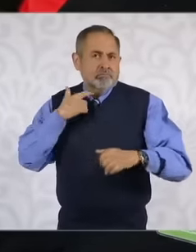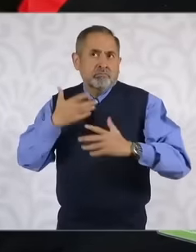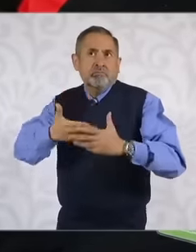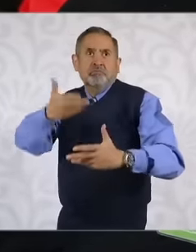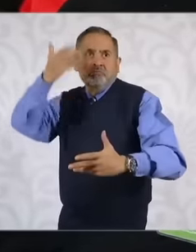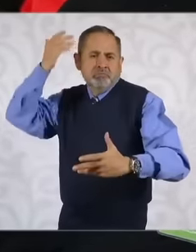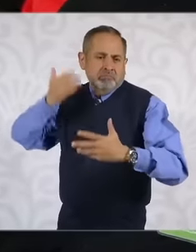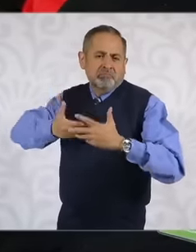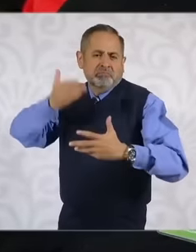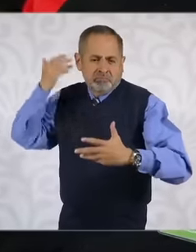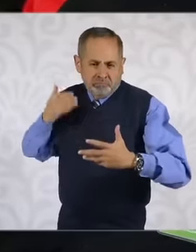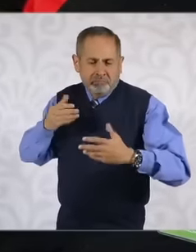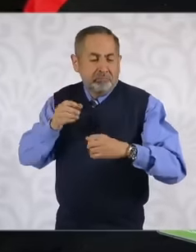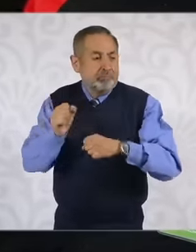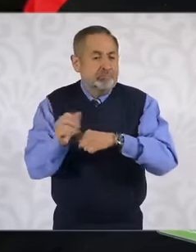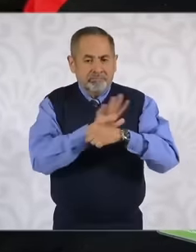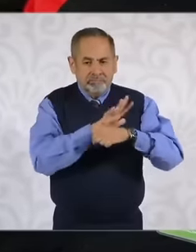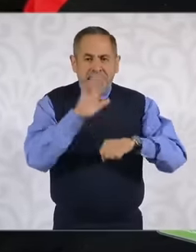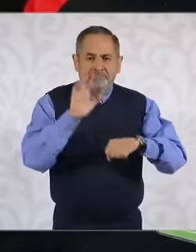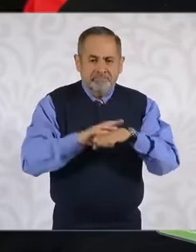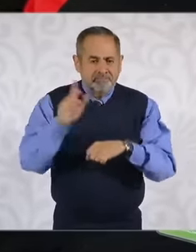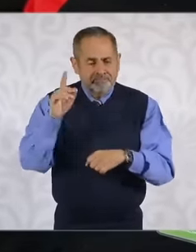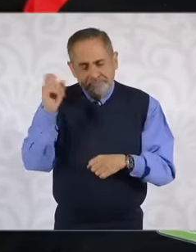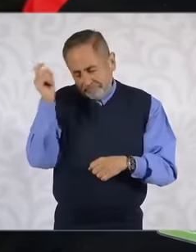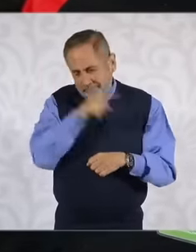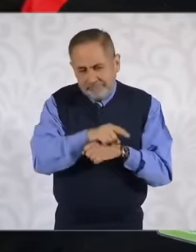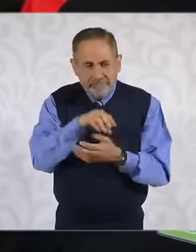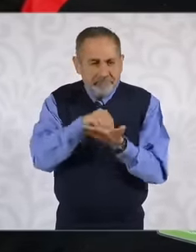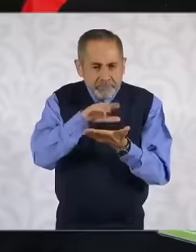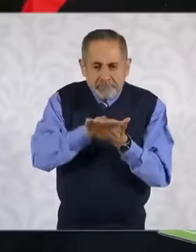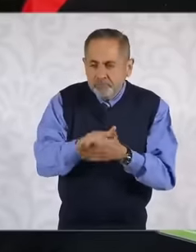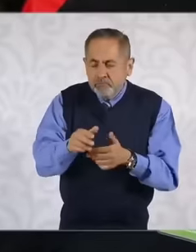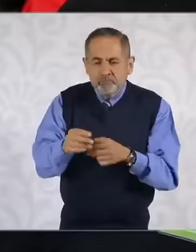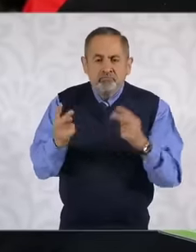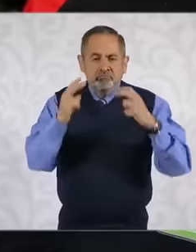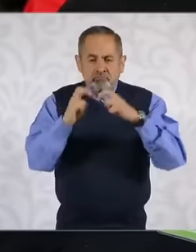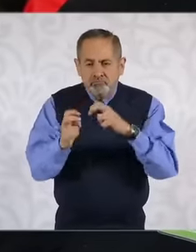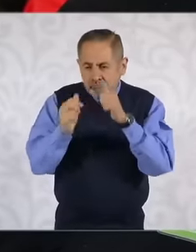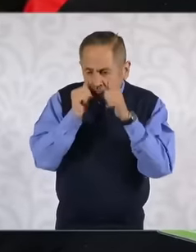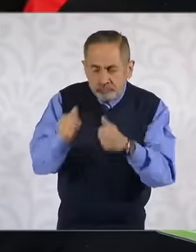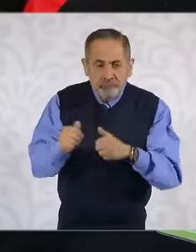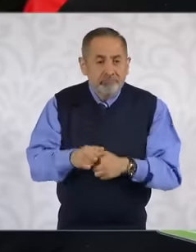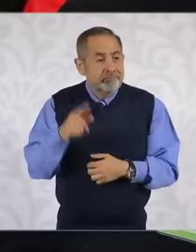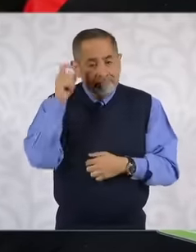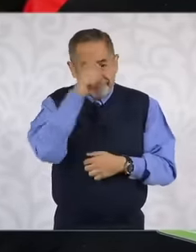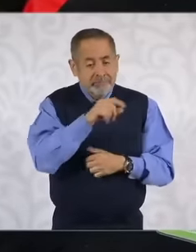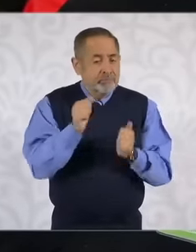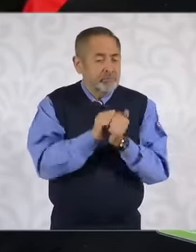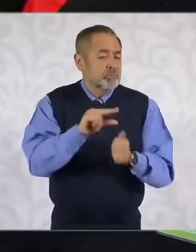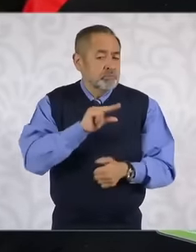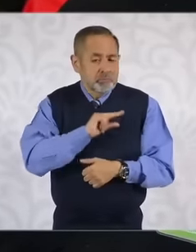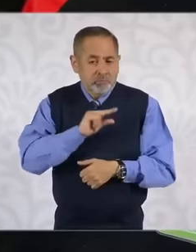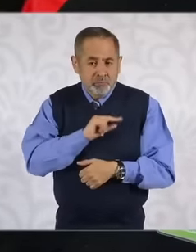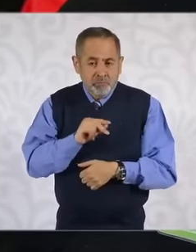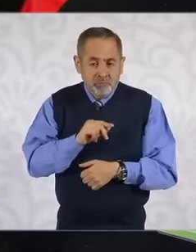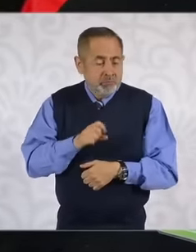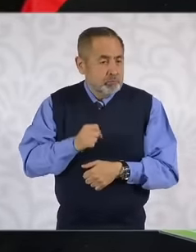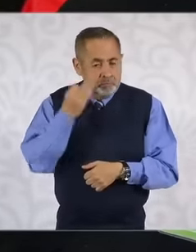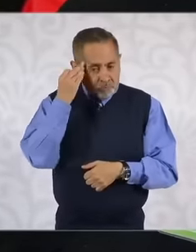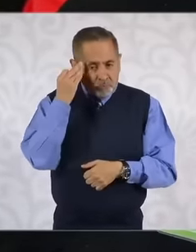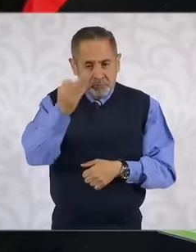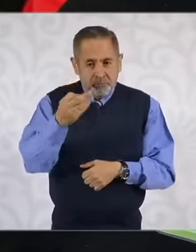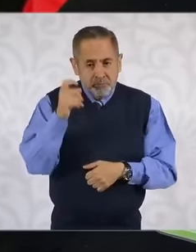profundizó más en la pandemia, que ahora los pacientes tardan mucho tiempo en llegar a un especialista o un